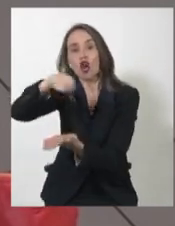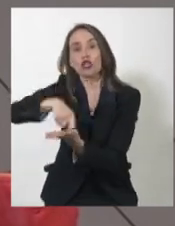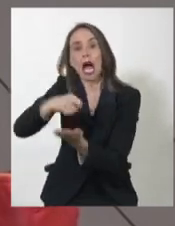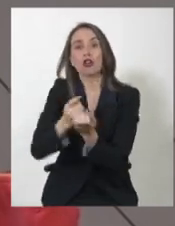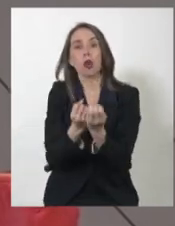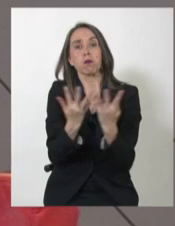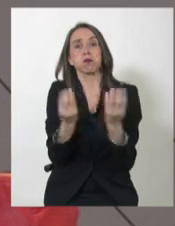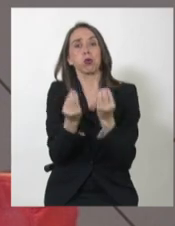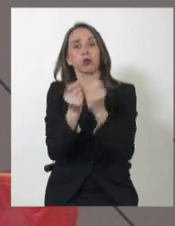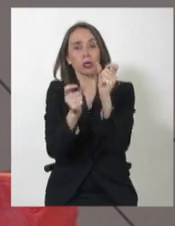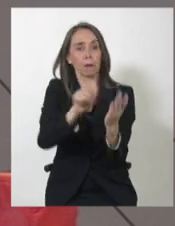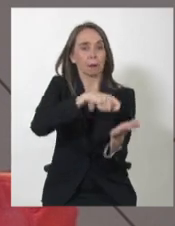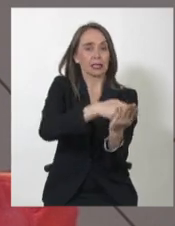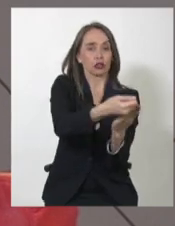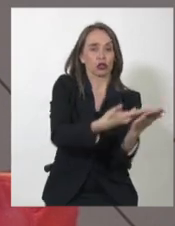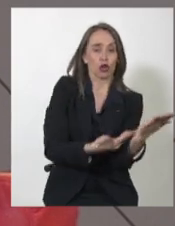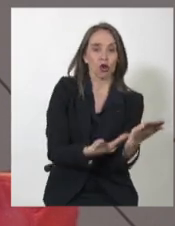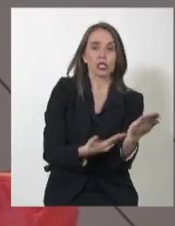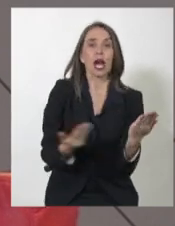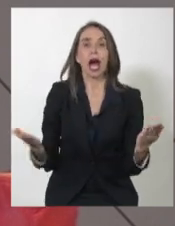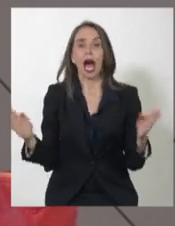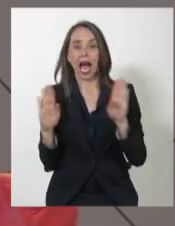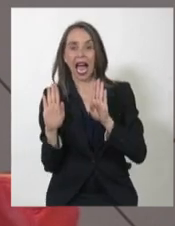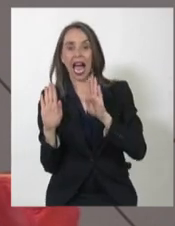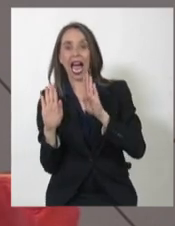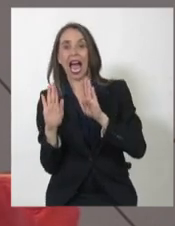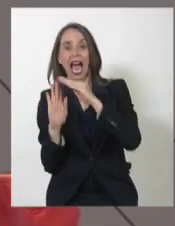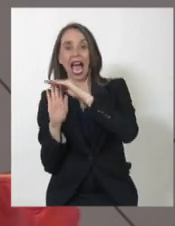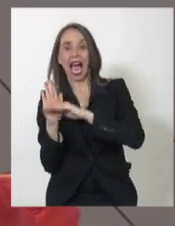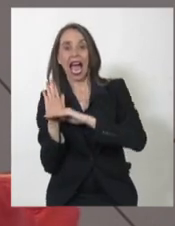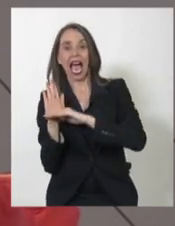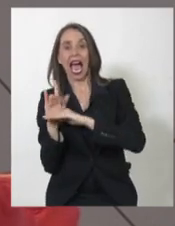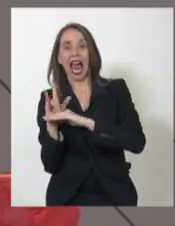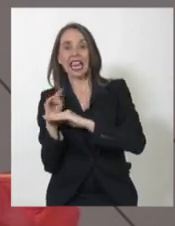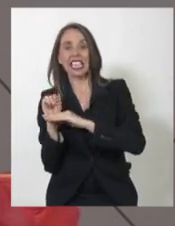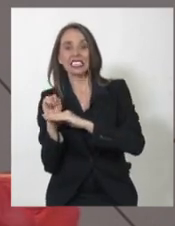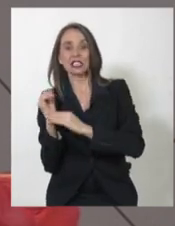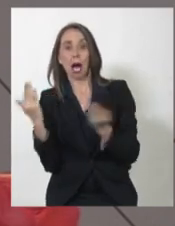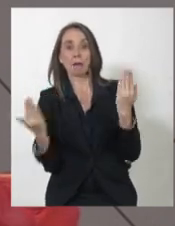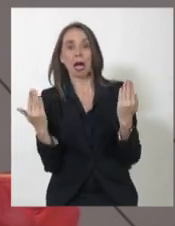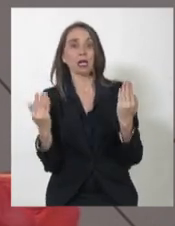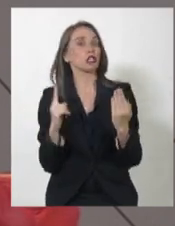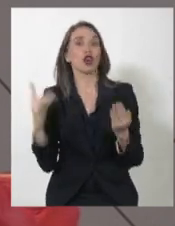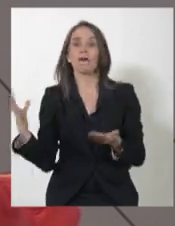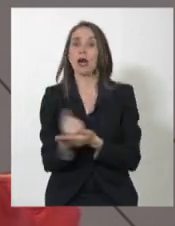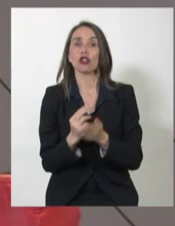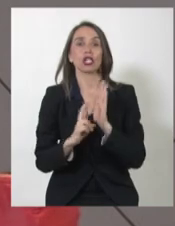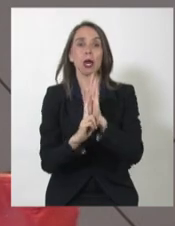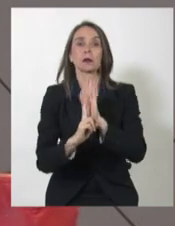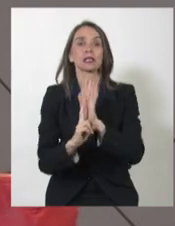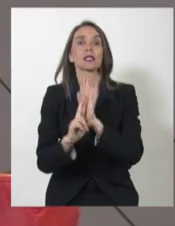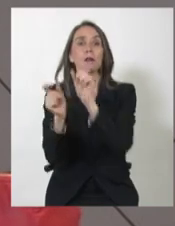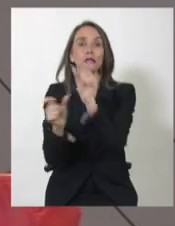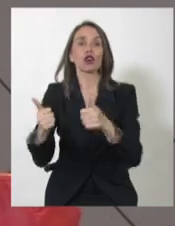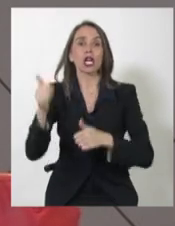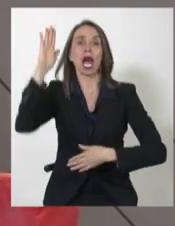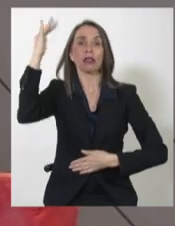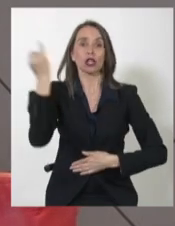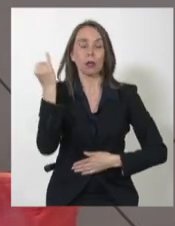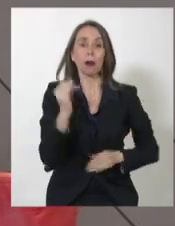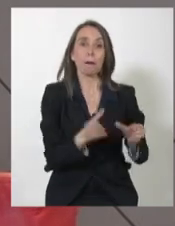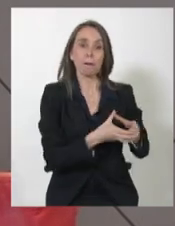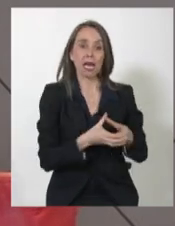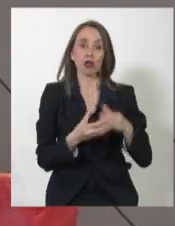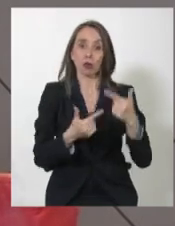integrar. Segundo, con listas paralelas tampoco va a lograrse la representatividad de los independientes, porque los partidos políticos que tienen que